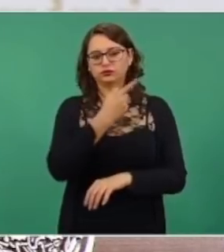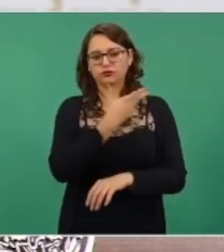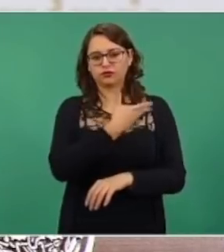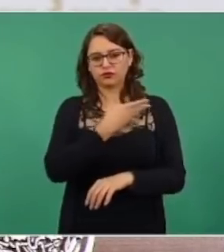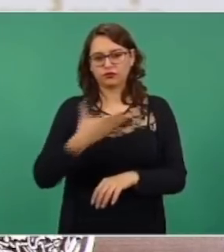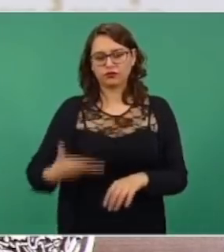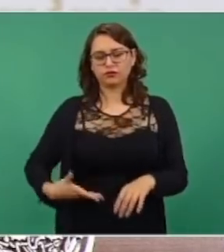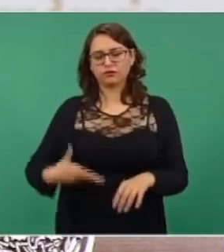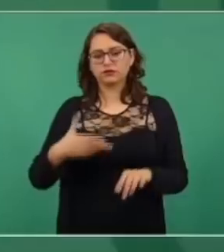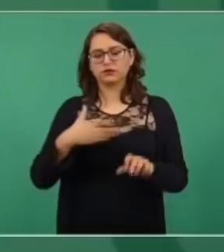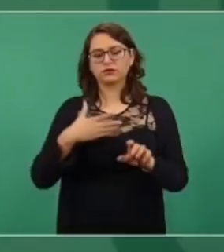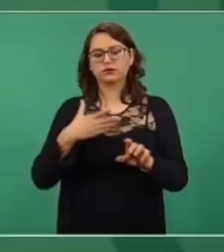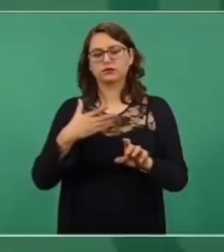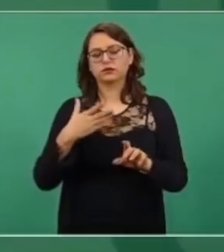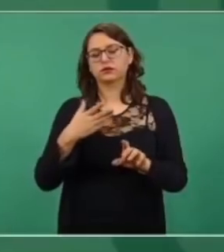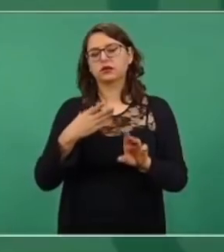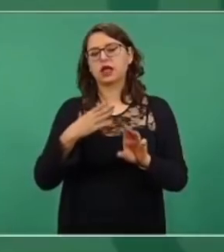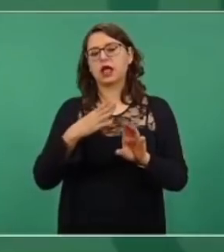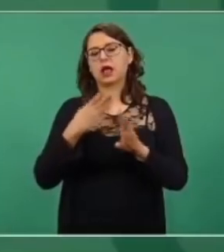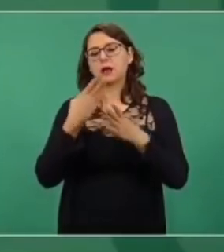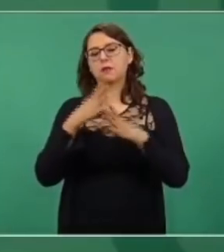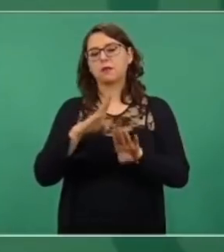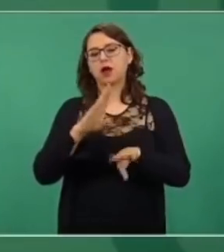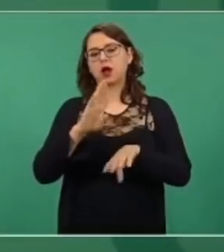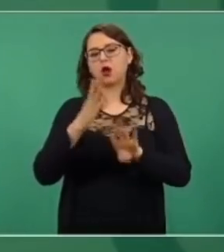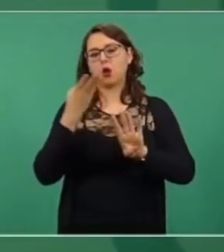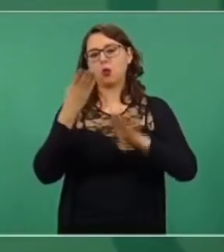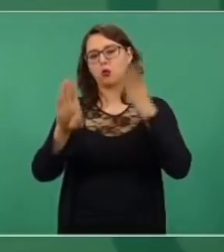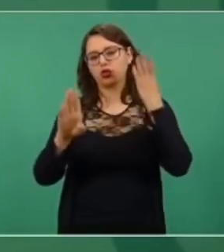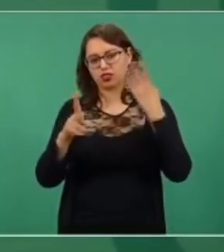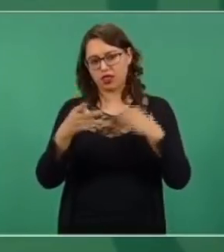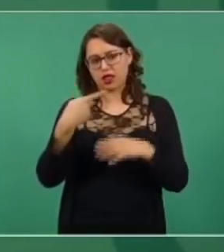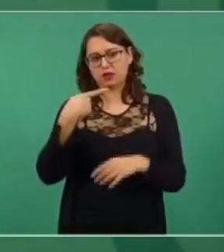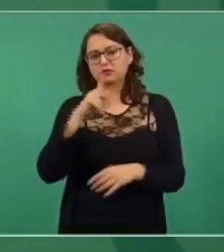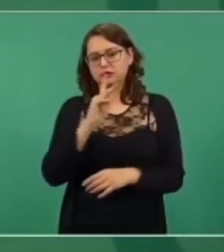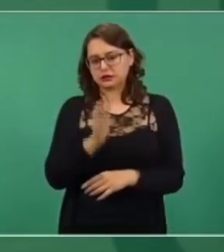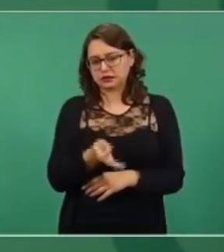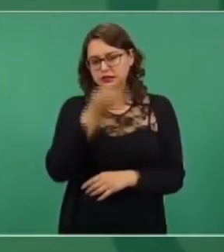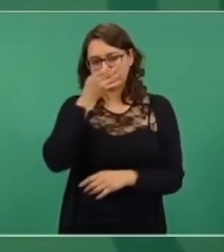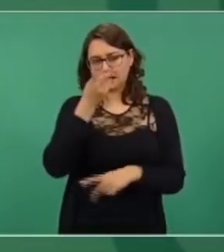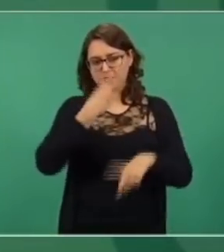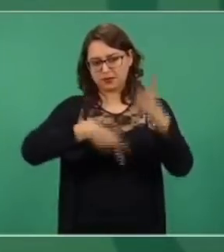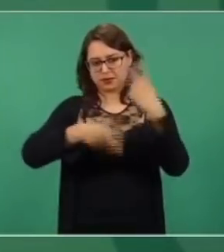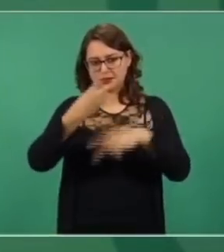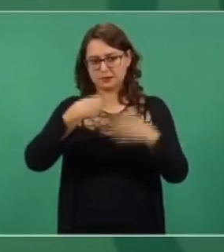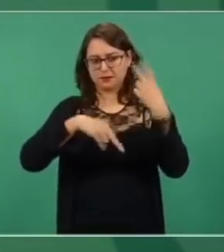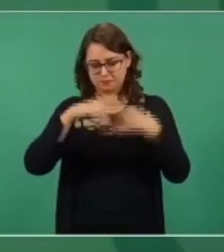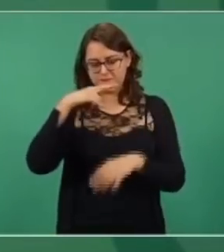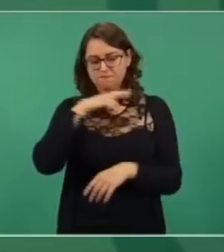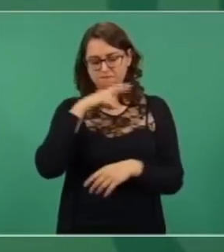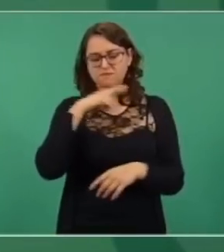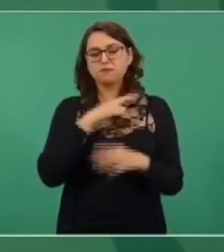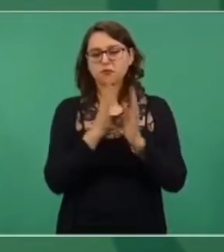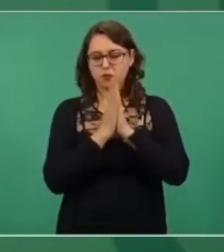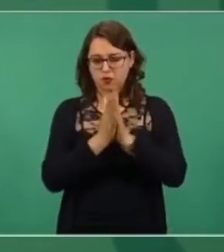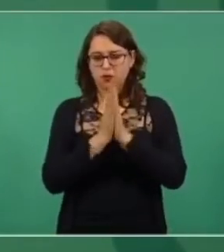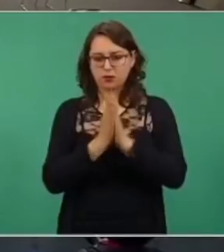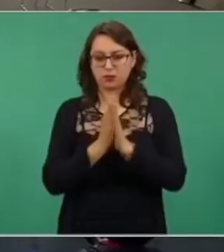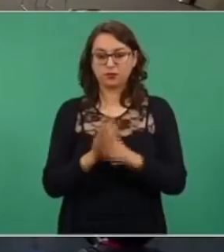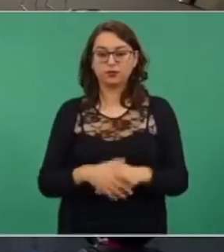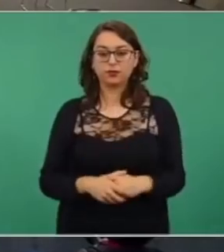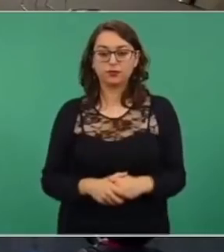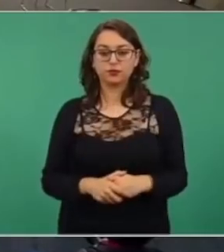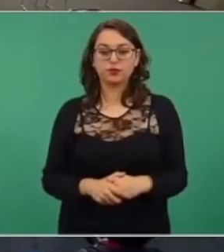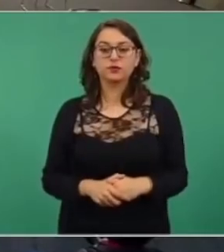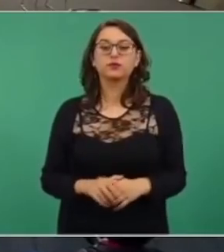Banco Mundial, pero va a estar de regreso pronto y le pedimos, si te parece, con